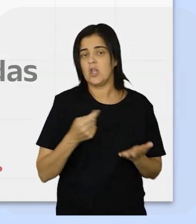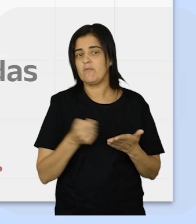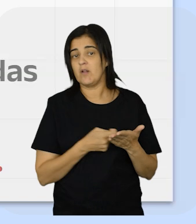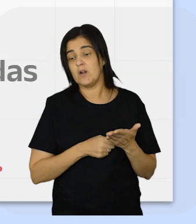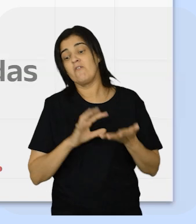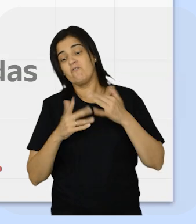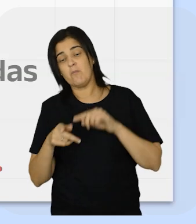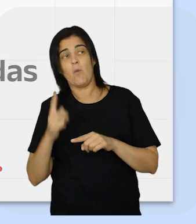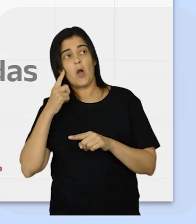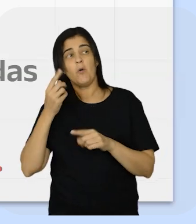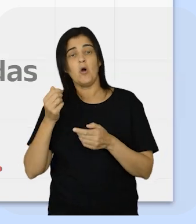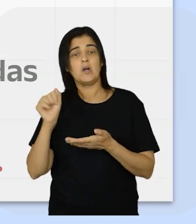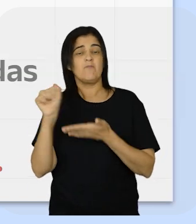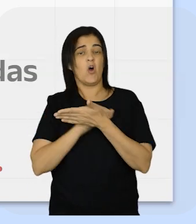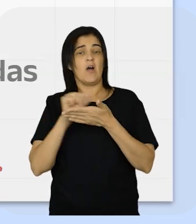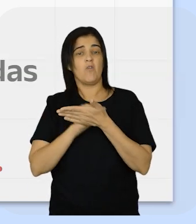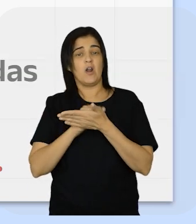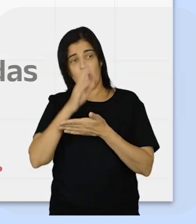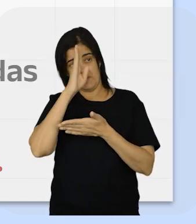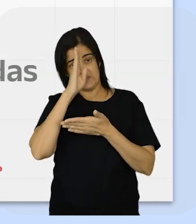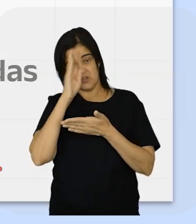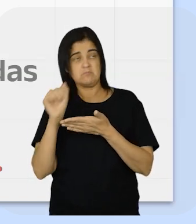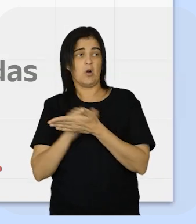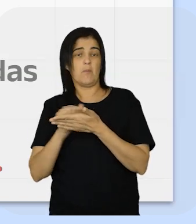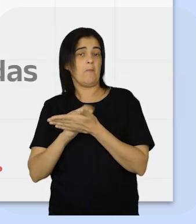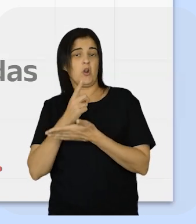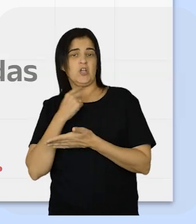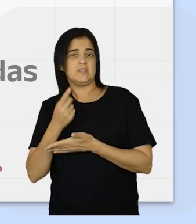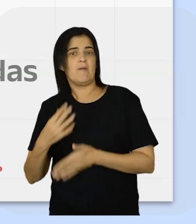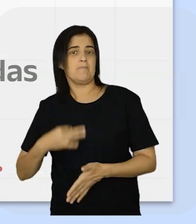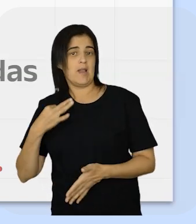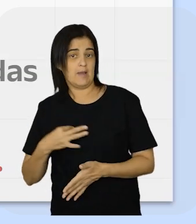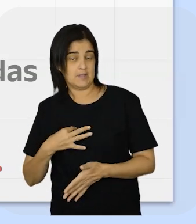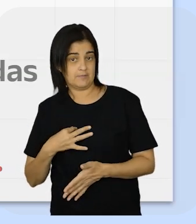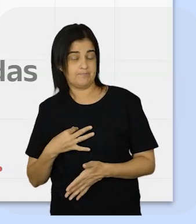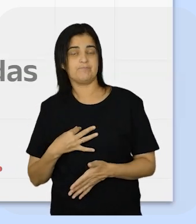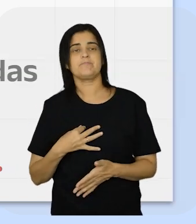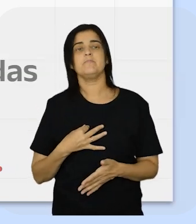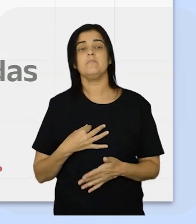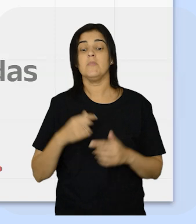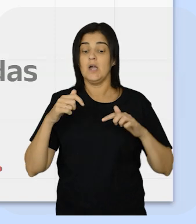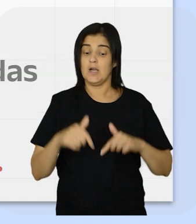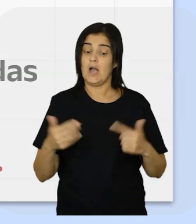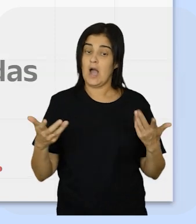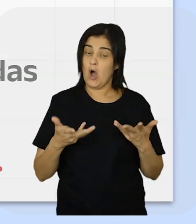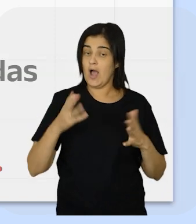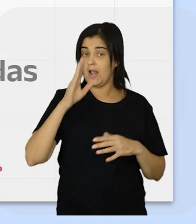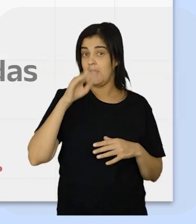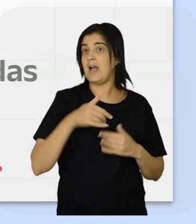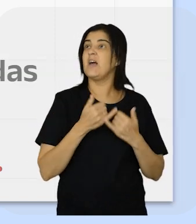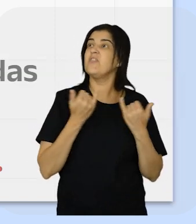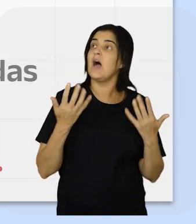importante aquí es que ese aprendizaje sea significativo. ¿Y qué quiere decir hoy en día que el aprendizaje